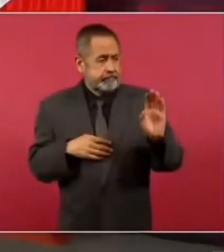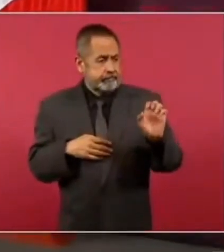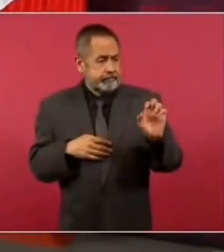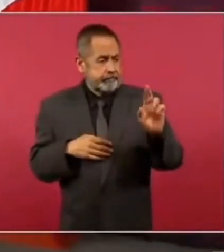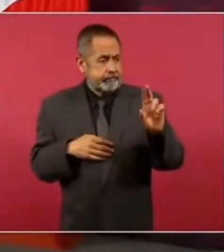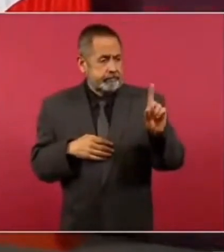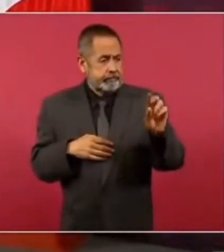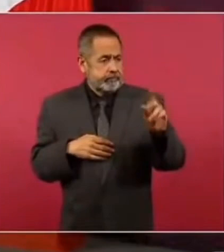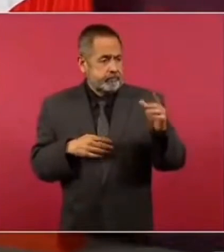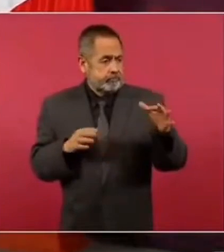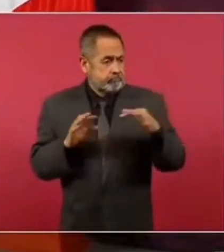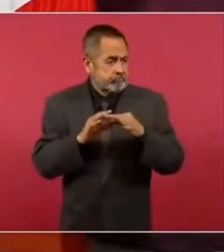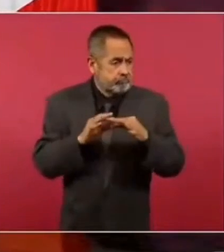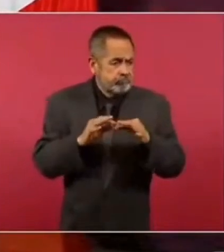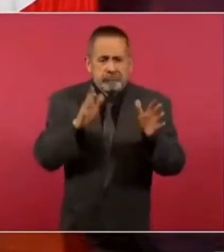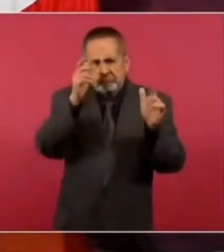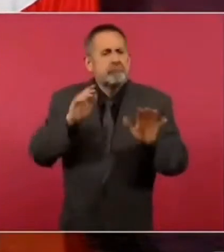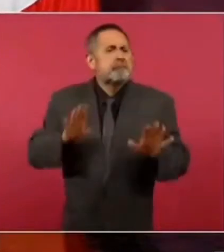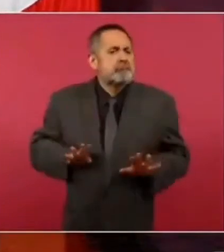Iberdrola